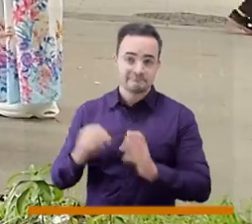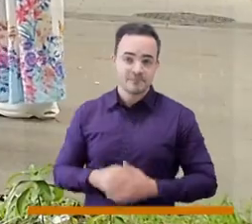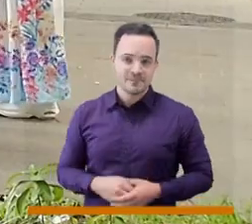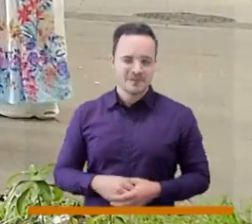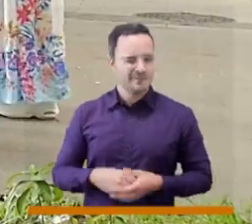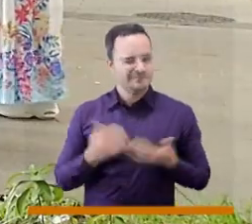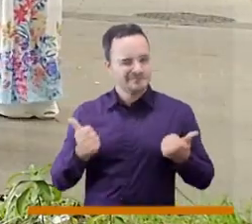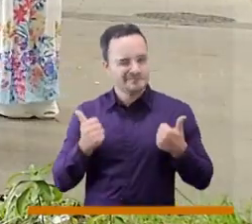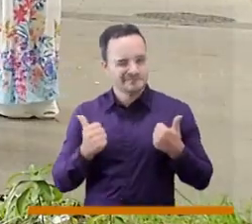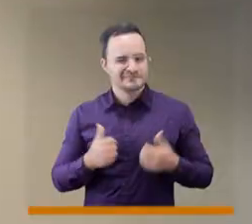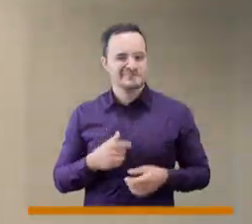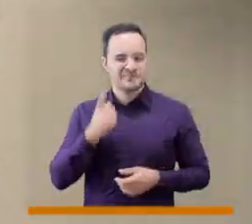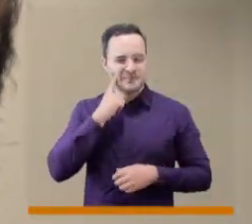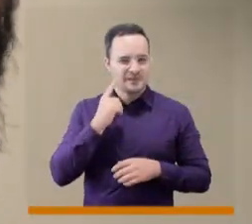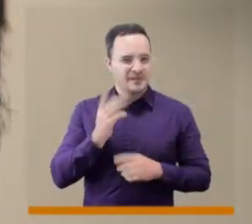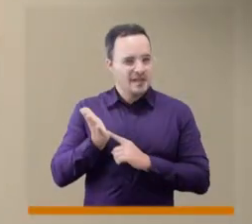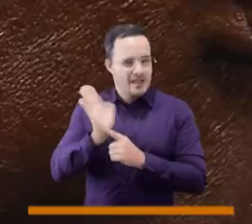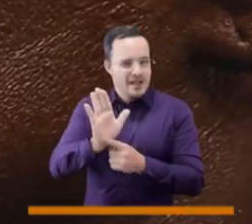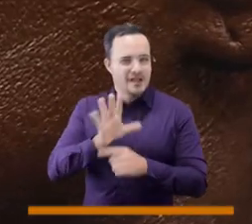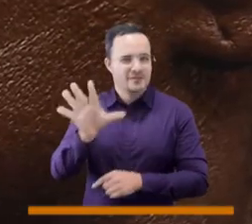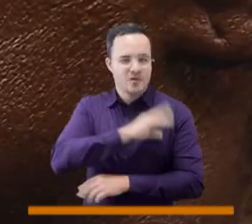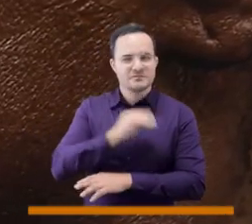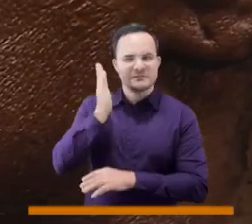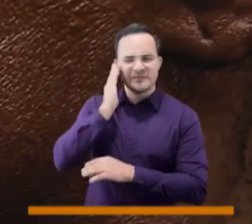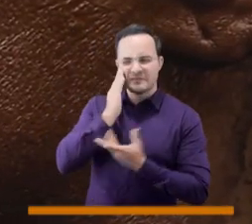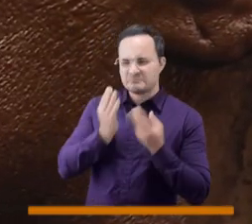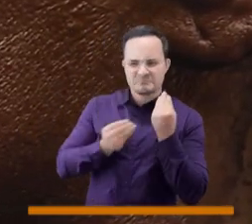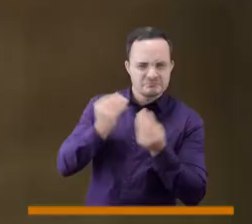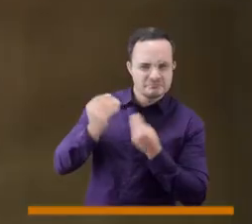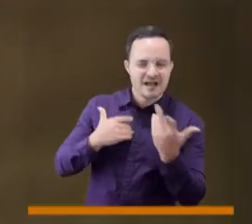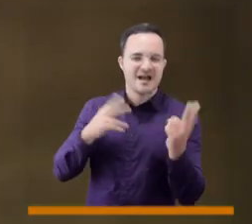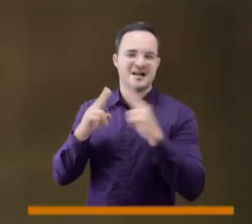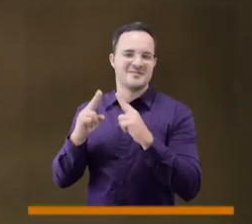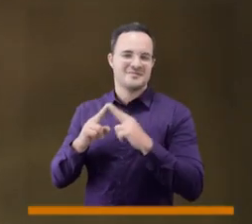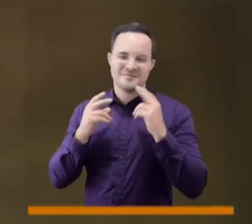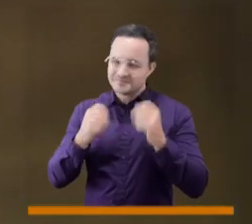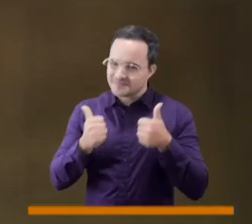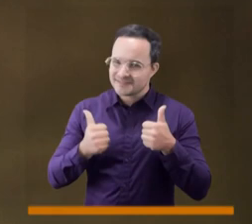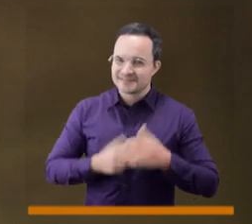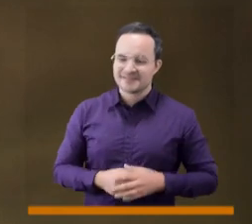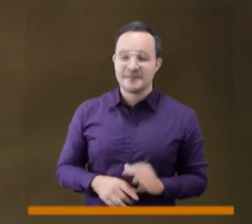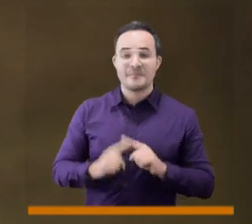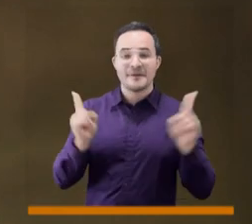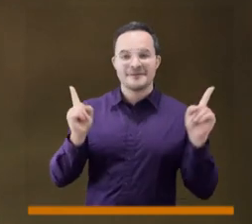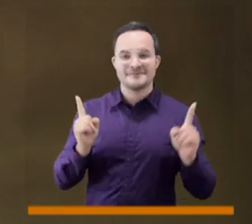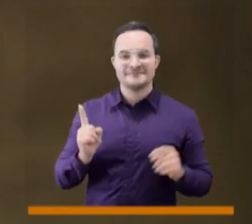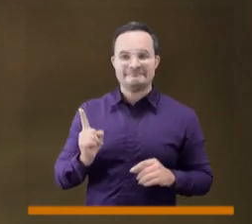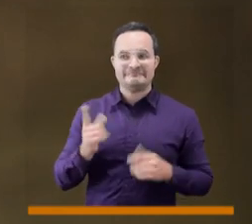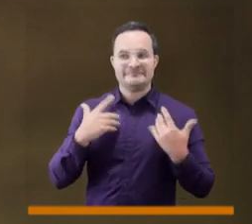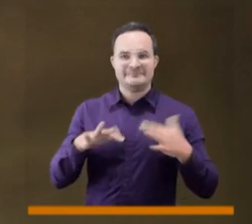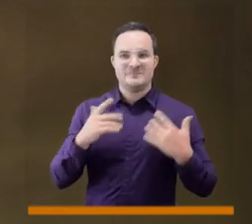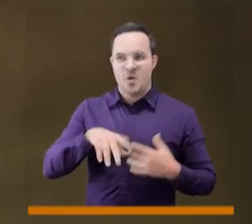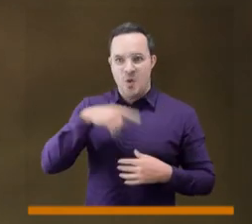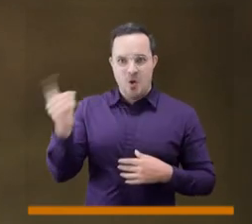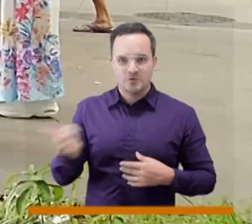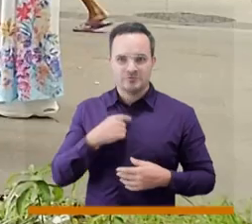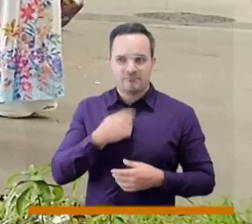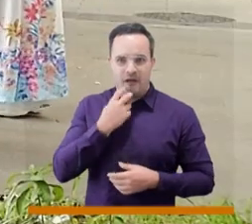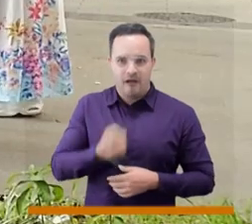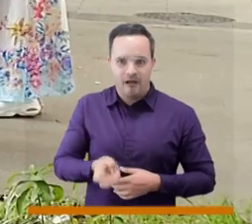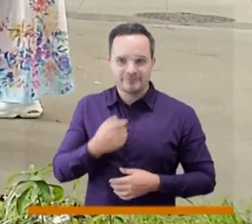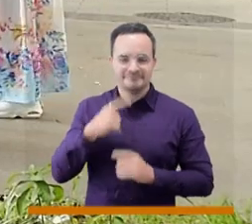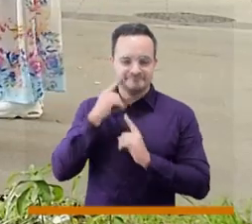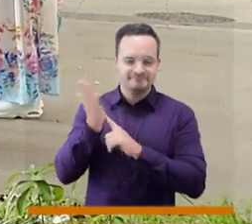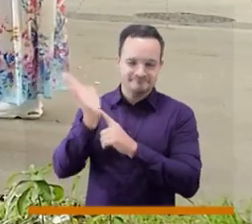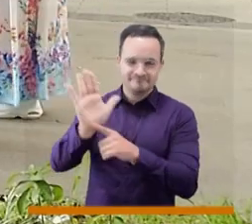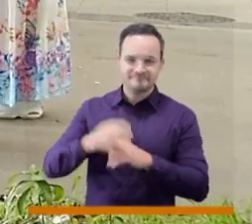Una gran artista, qué chévere poder conocer todo lo que nosotros hacemos, pero para que ustedes se den cuenta aún más, queden más todavía más